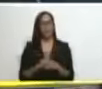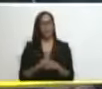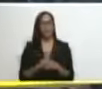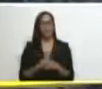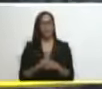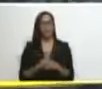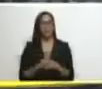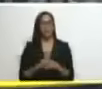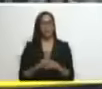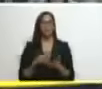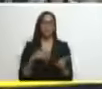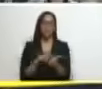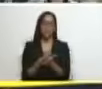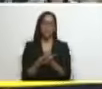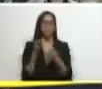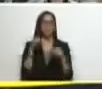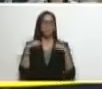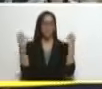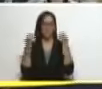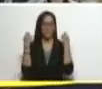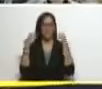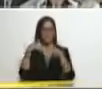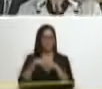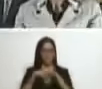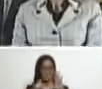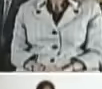durante la campaña electoral de 6 momentos históricos.